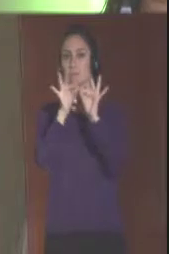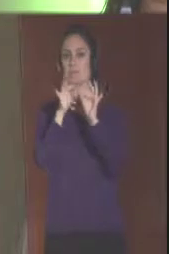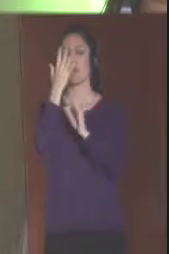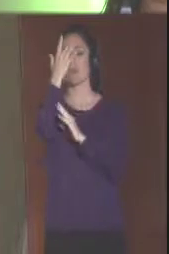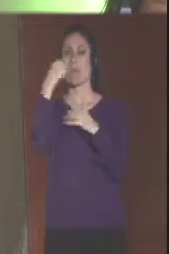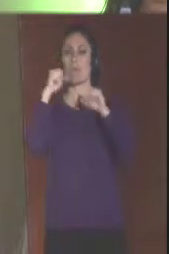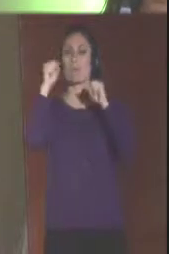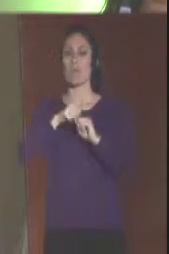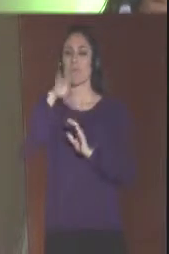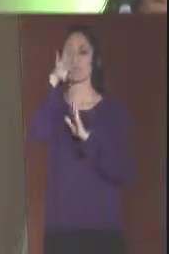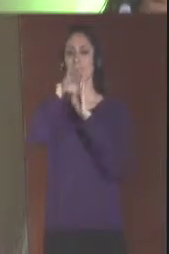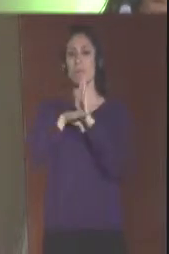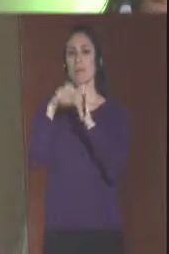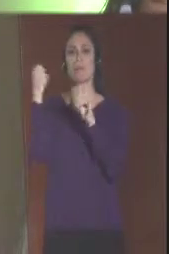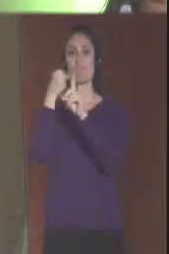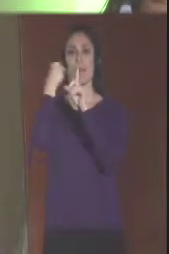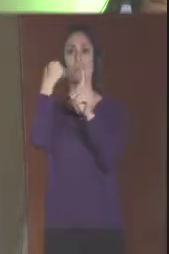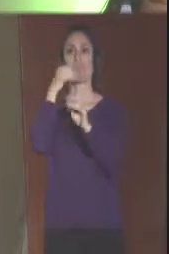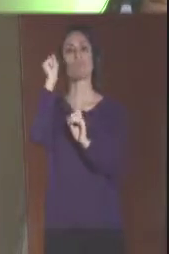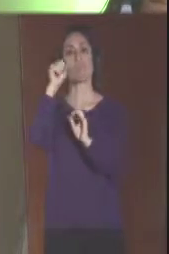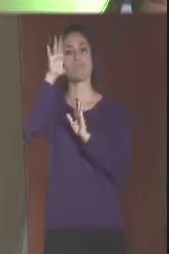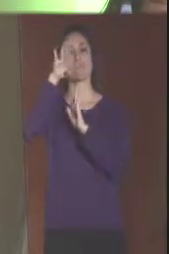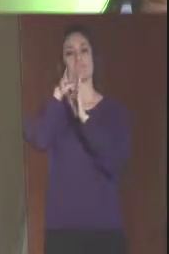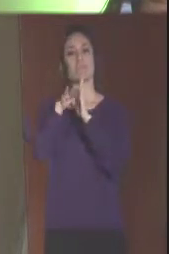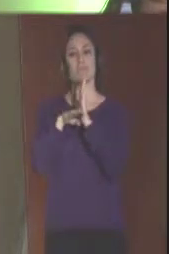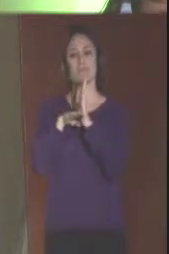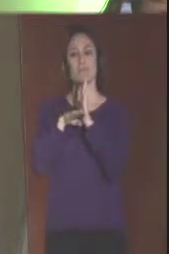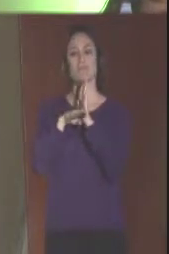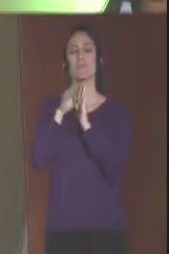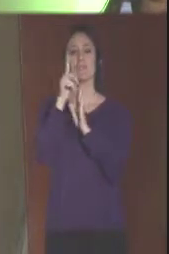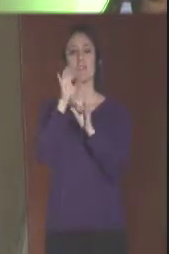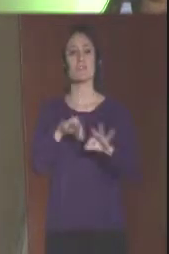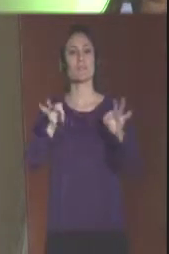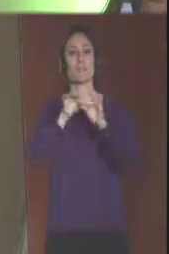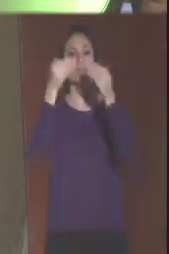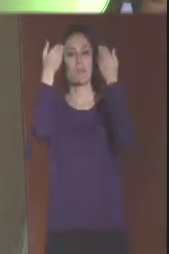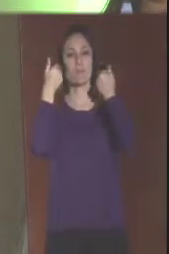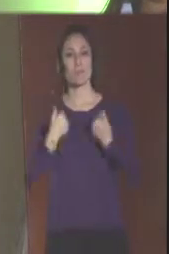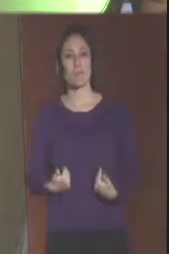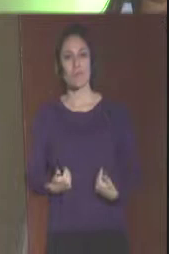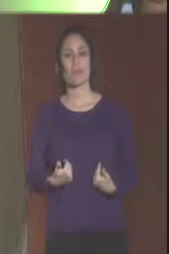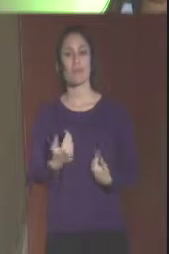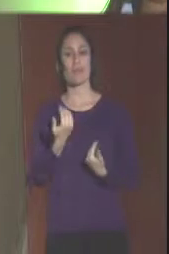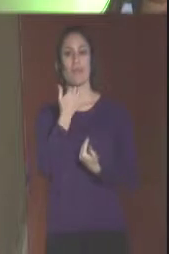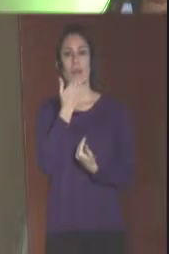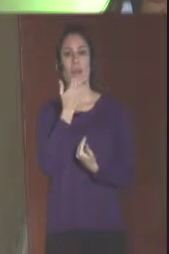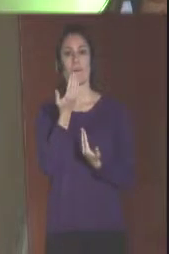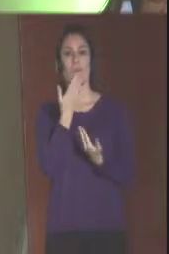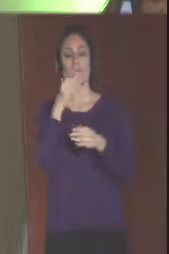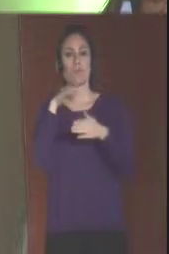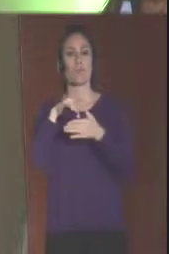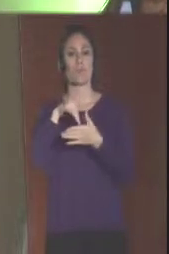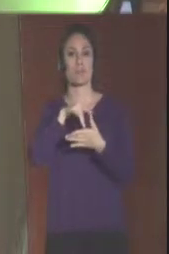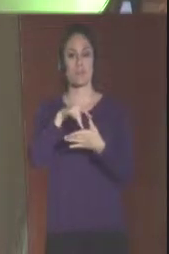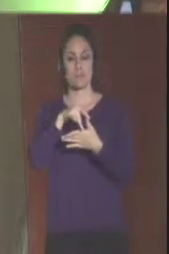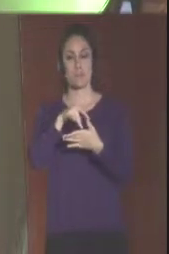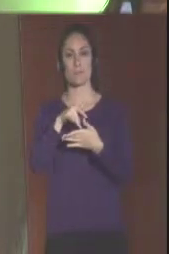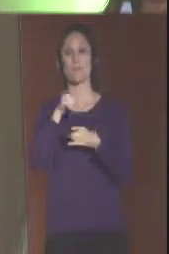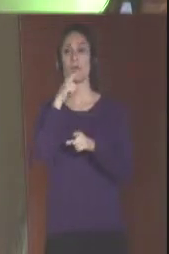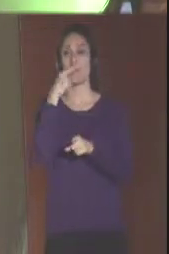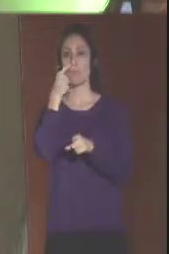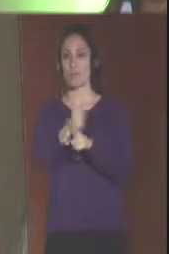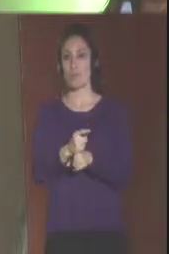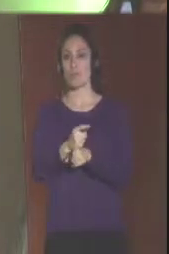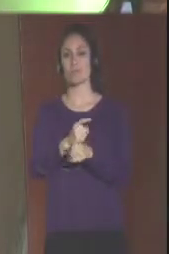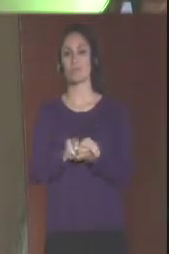puede reducir los impactos, sobre todo desde el punto de vista humano, de las personas que se ven afectadas desde un punto de vista de riesgo. Estas experiencias,